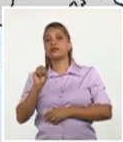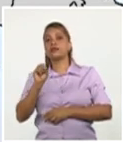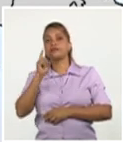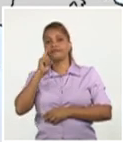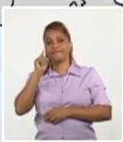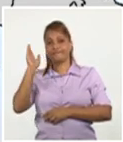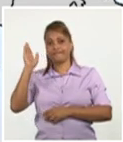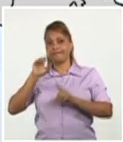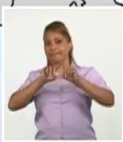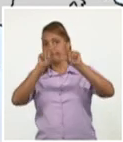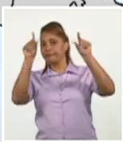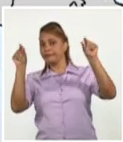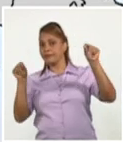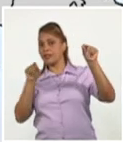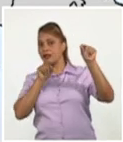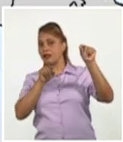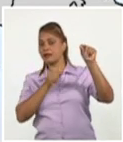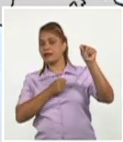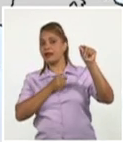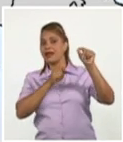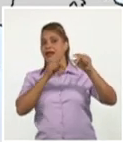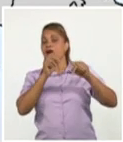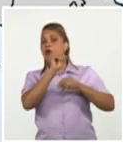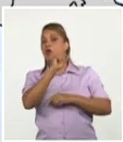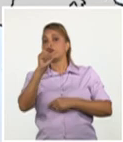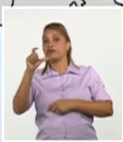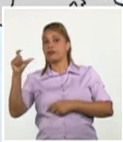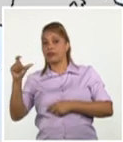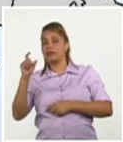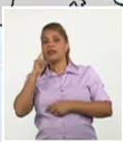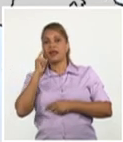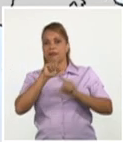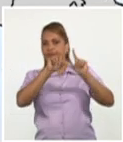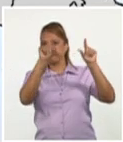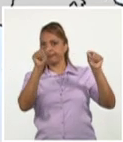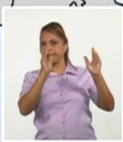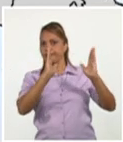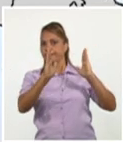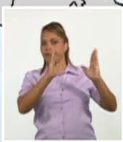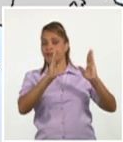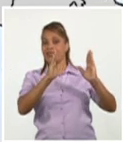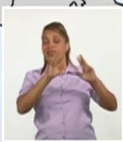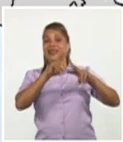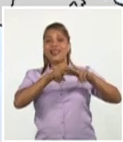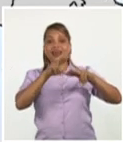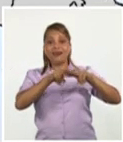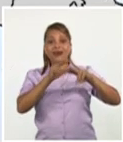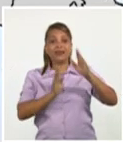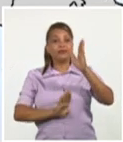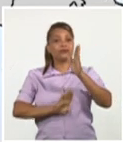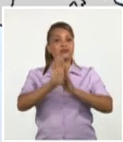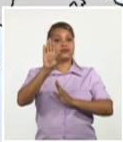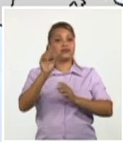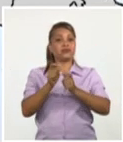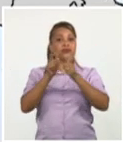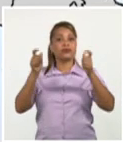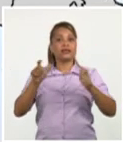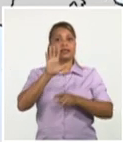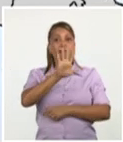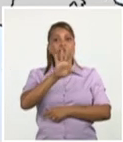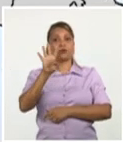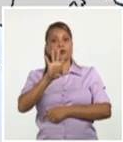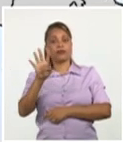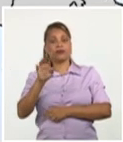el occidente. La Habana, la cifra más elevada de Cuba, 544. Le